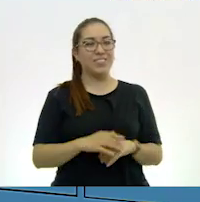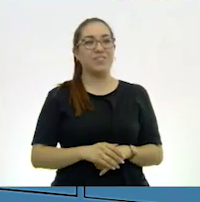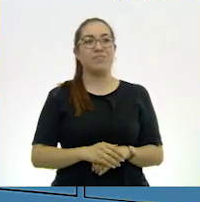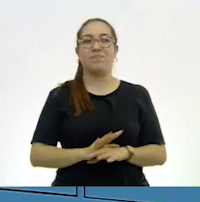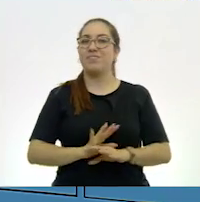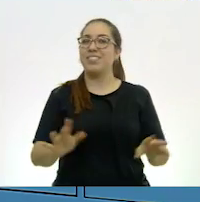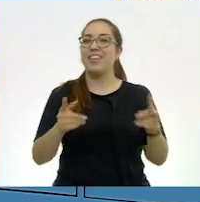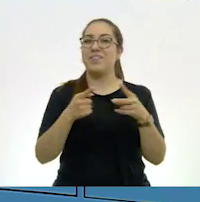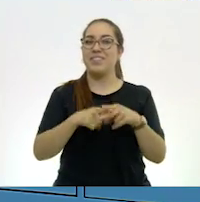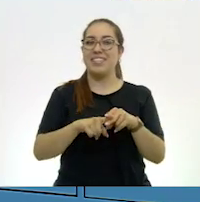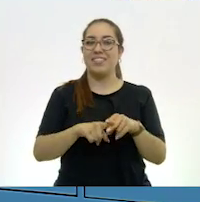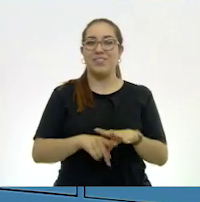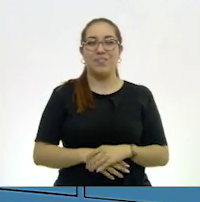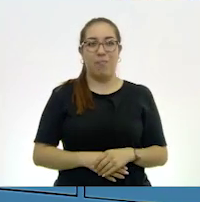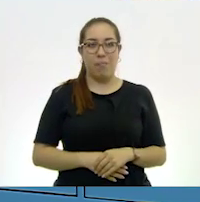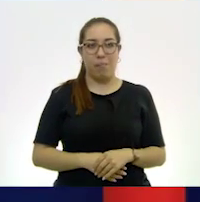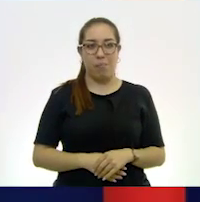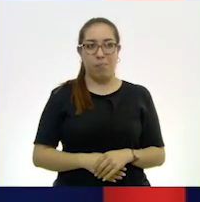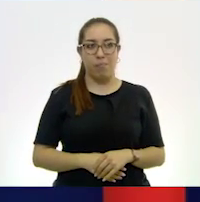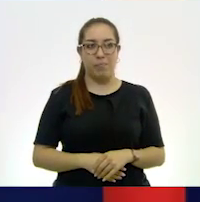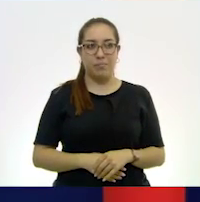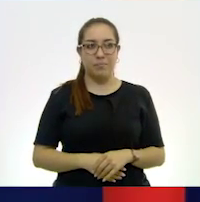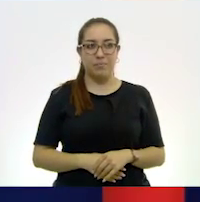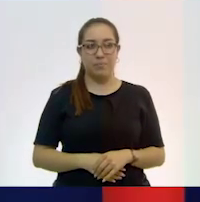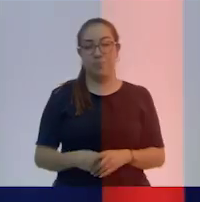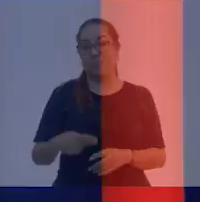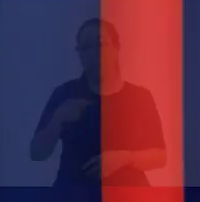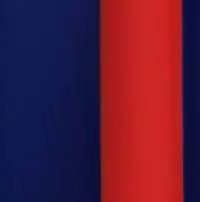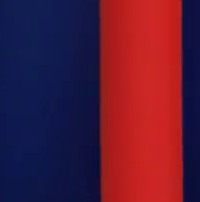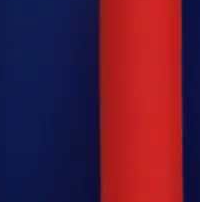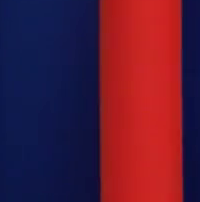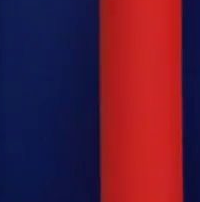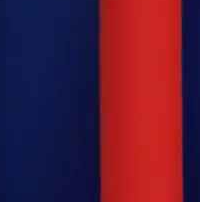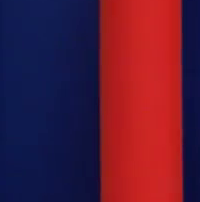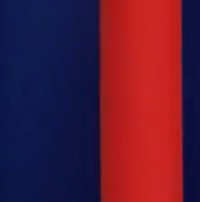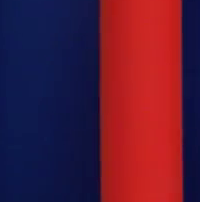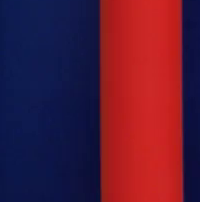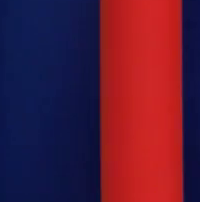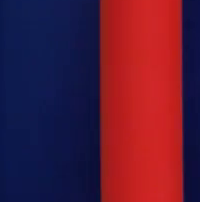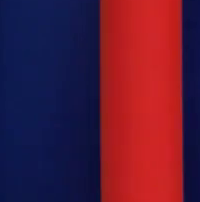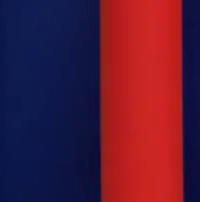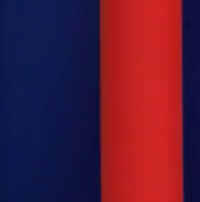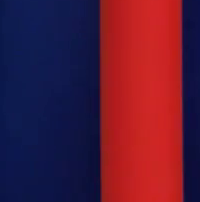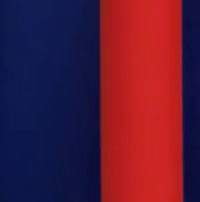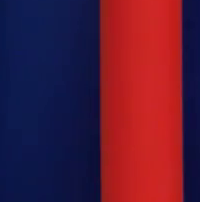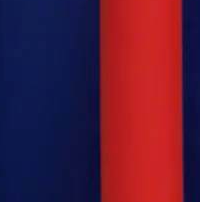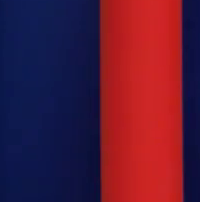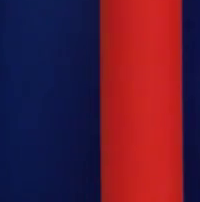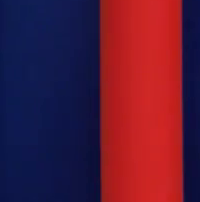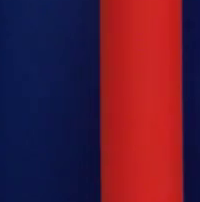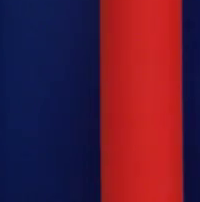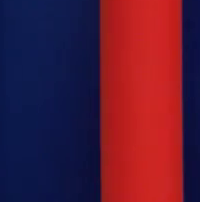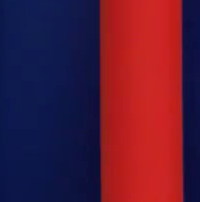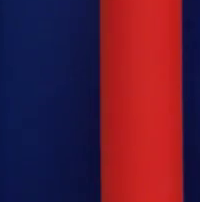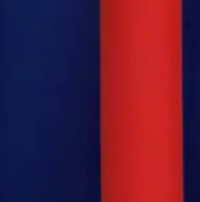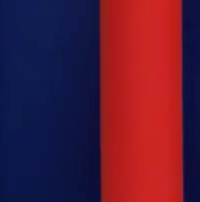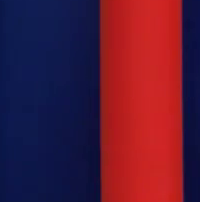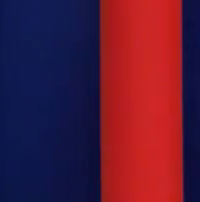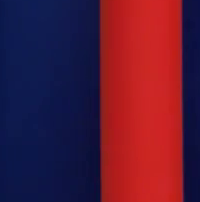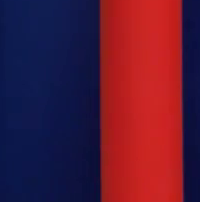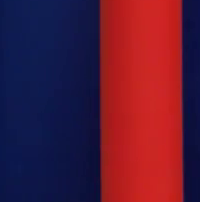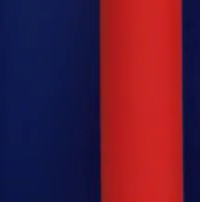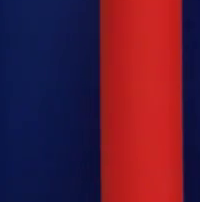Entonces, comenzamos. Kimi teche yo kyangome merimogo napunju